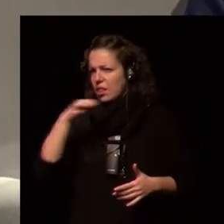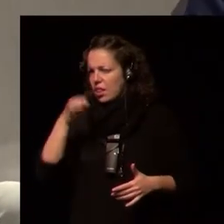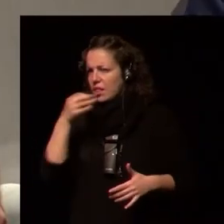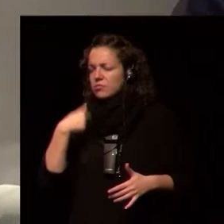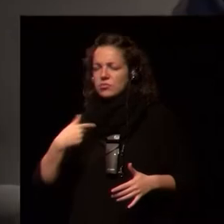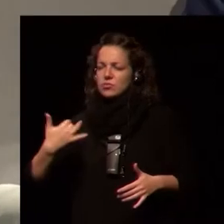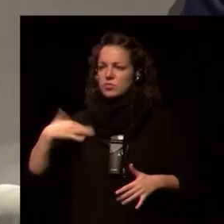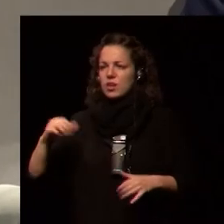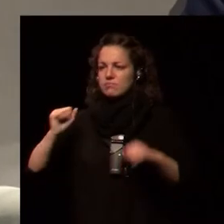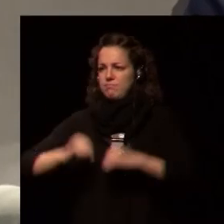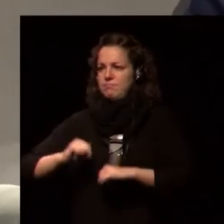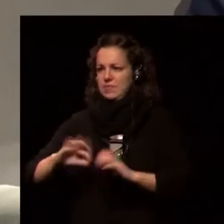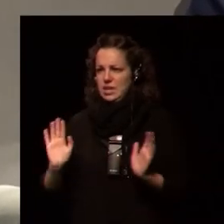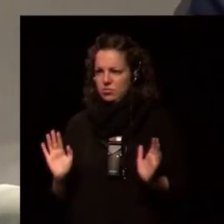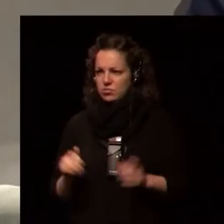viejo.